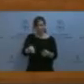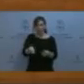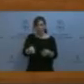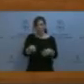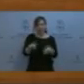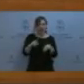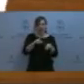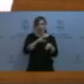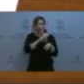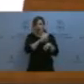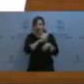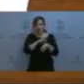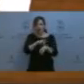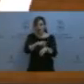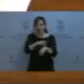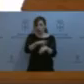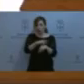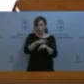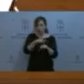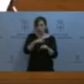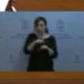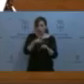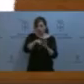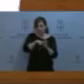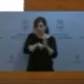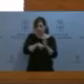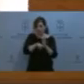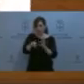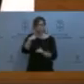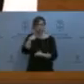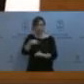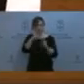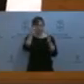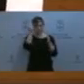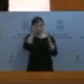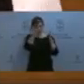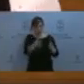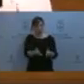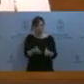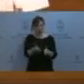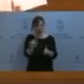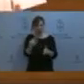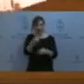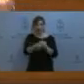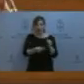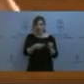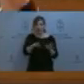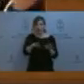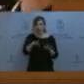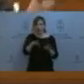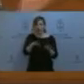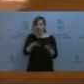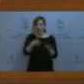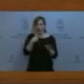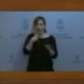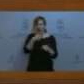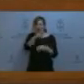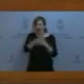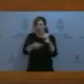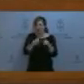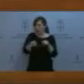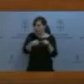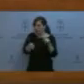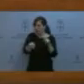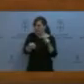yo creí, señor Fernández, que usted tenía, pero que veo que ha perdido el Oremus en Madrid y que hace unas cosas que antes no